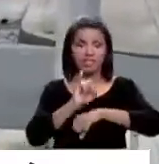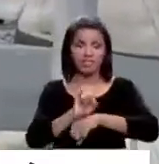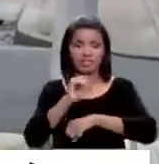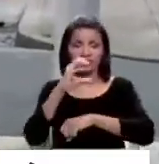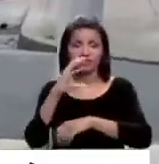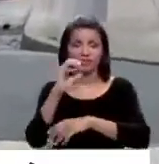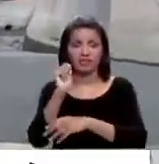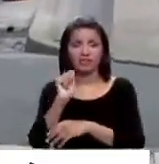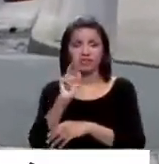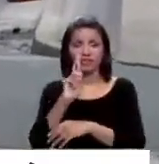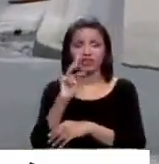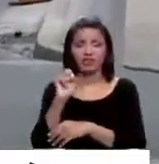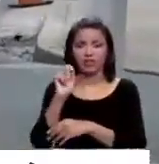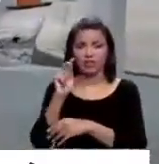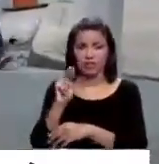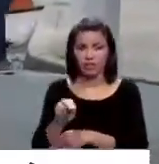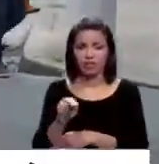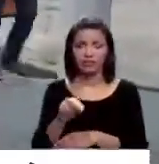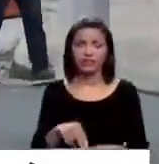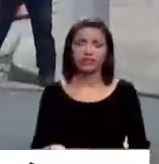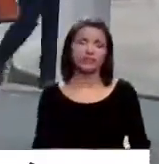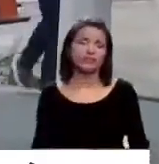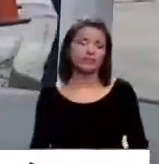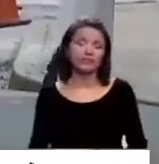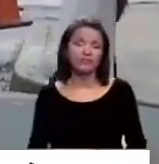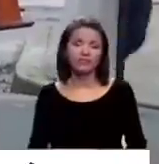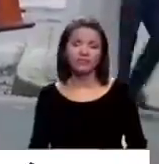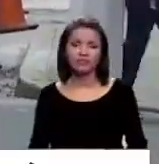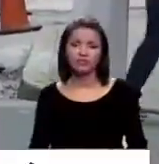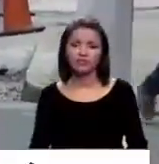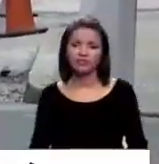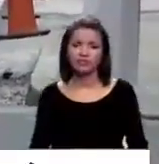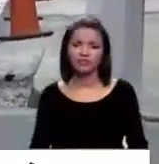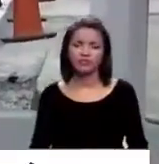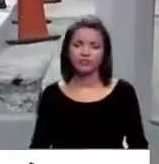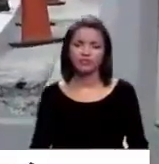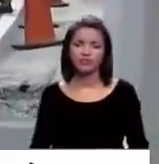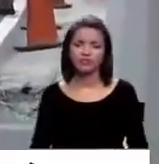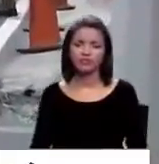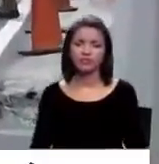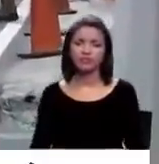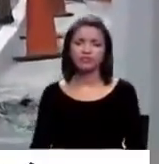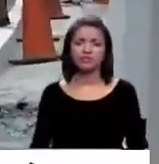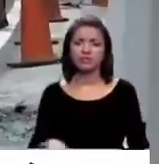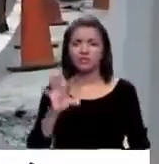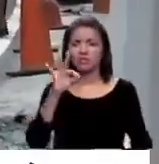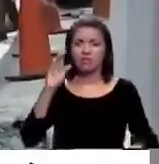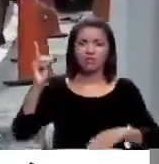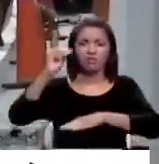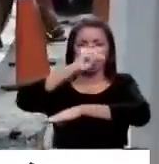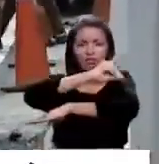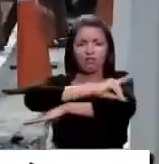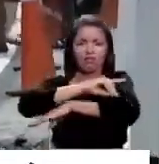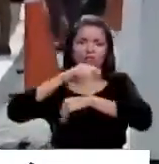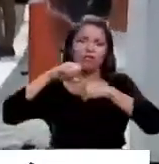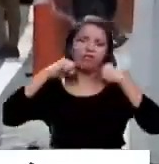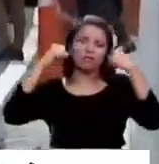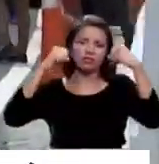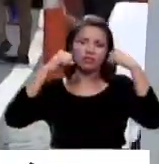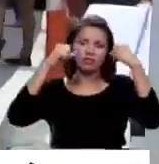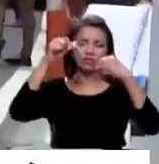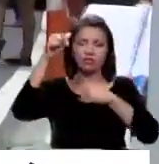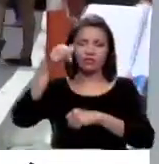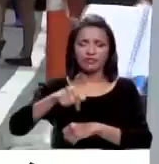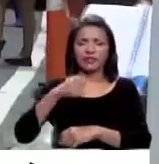puntos estos son nueve días de protestas astados con los que nos encontramos los cánticos